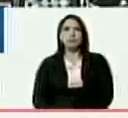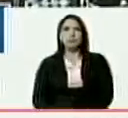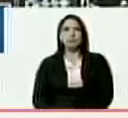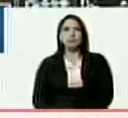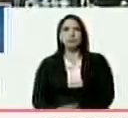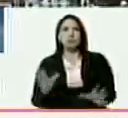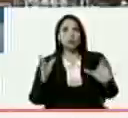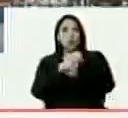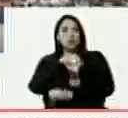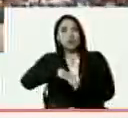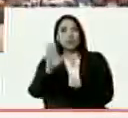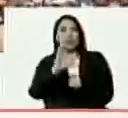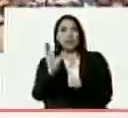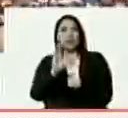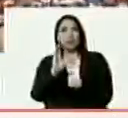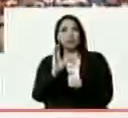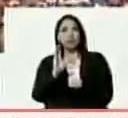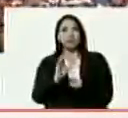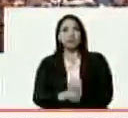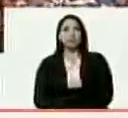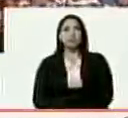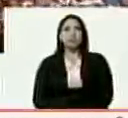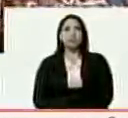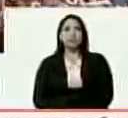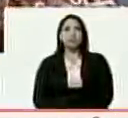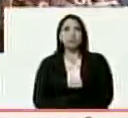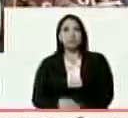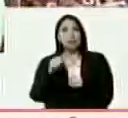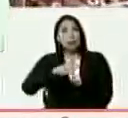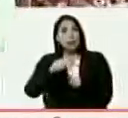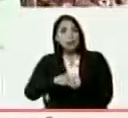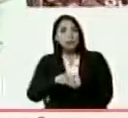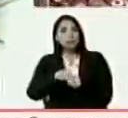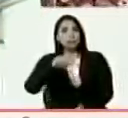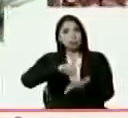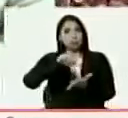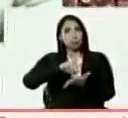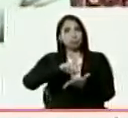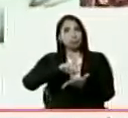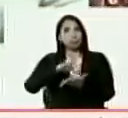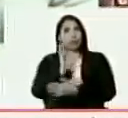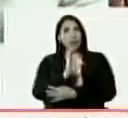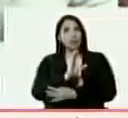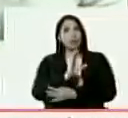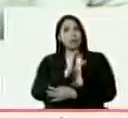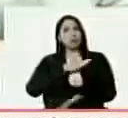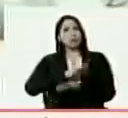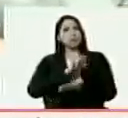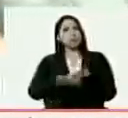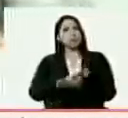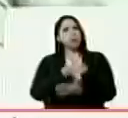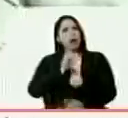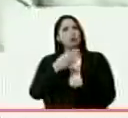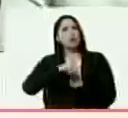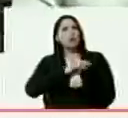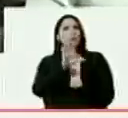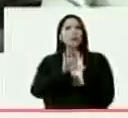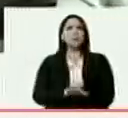nocturna de aquí de Caracas. Aquí cerca, en el centro. La tranquilidad que hay en nuestro